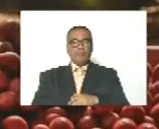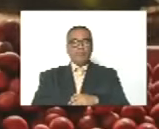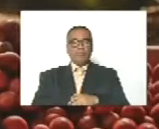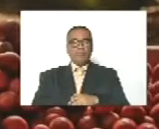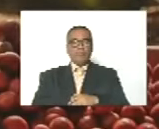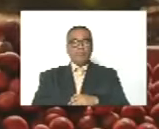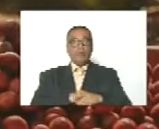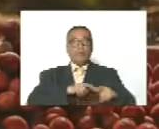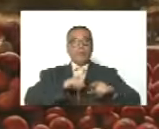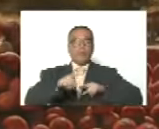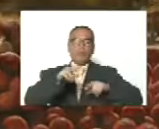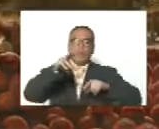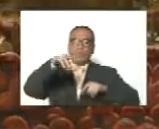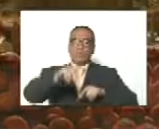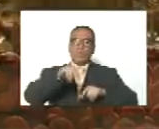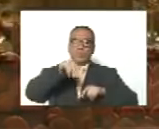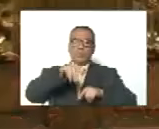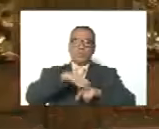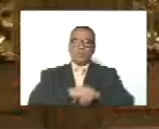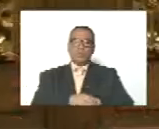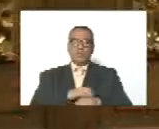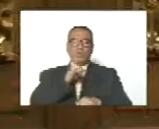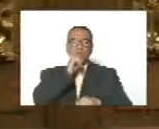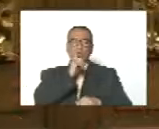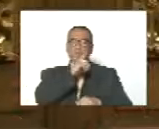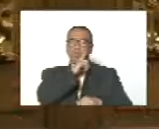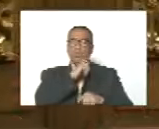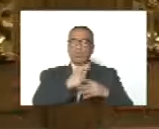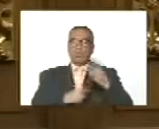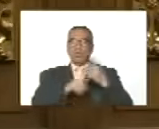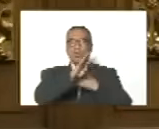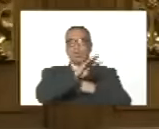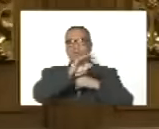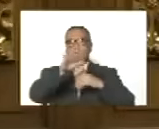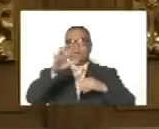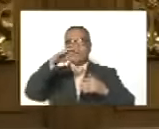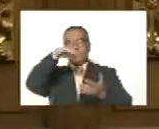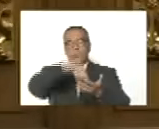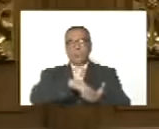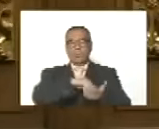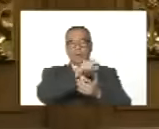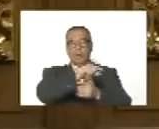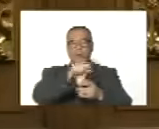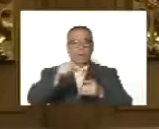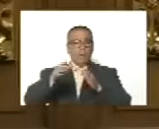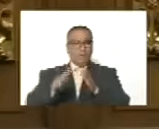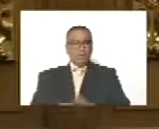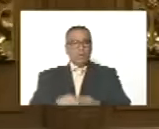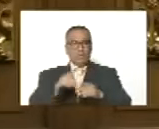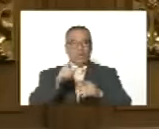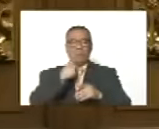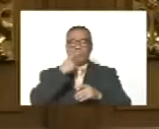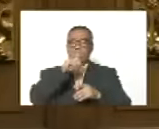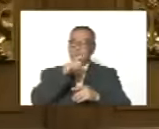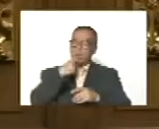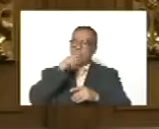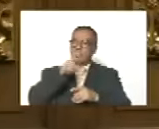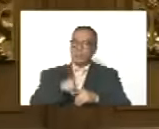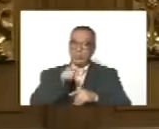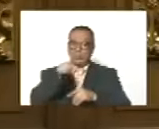Está dirigido, no, para nombrar a 45 mil caficultores de aquel censo vetusto